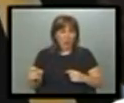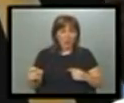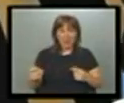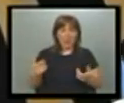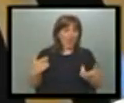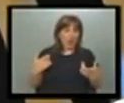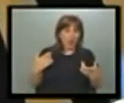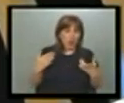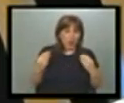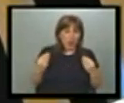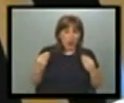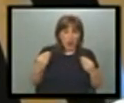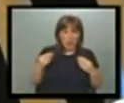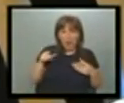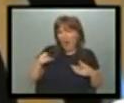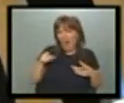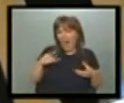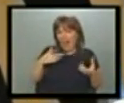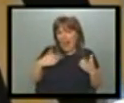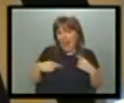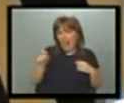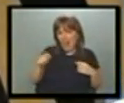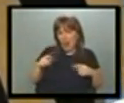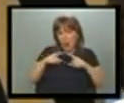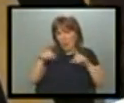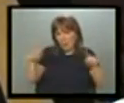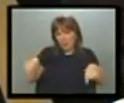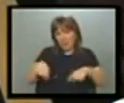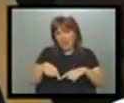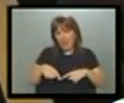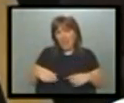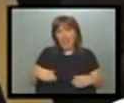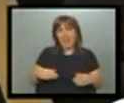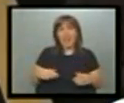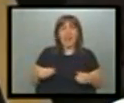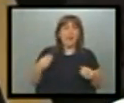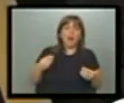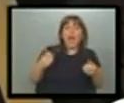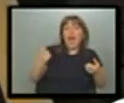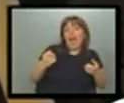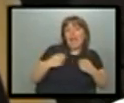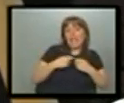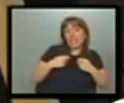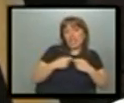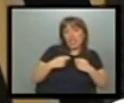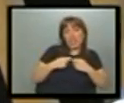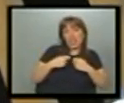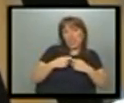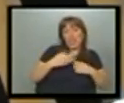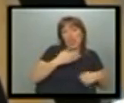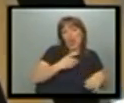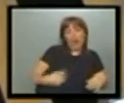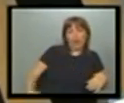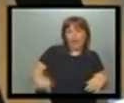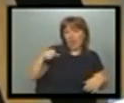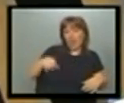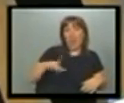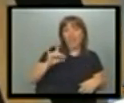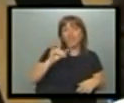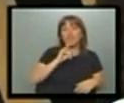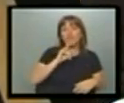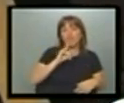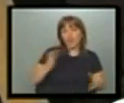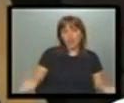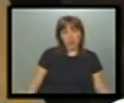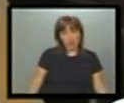esto. ¿Cómo pudo darse esa compra-venta? Y porque hubo complicidad del gobierno provincial. No hay otra forma. O